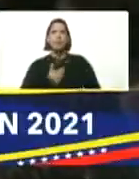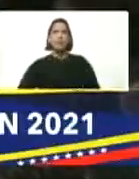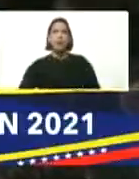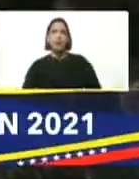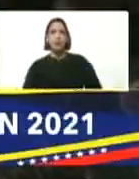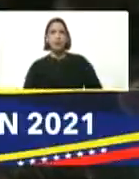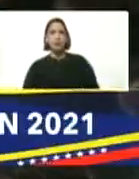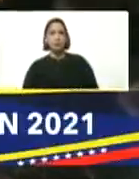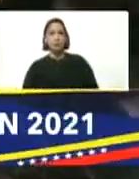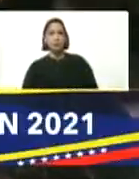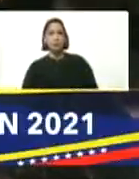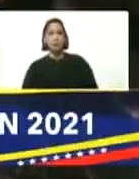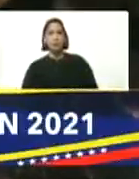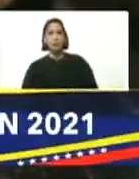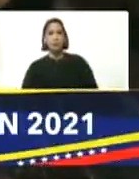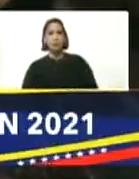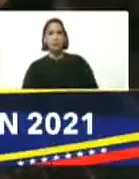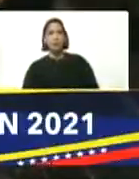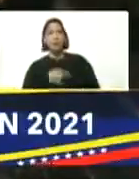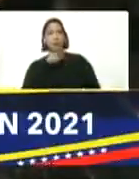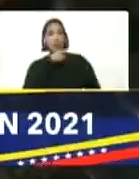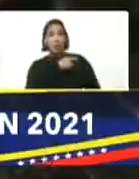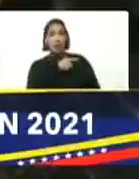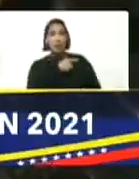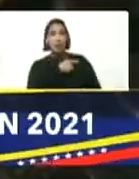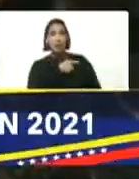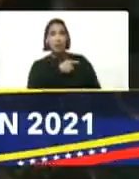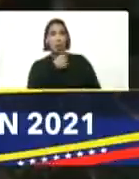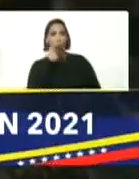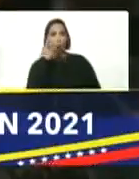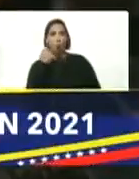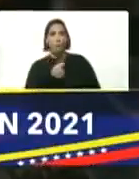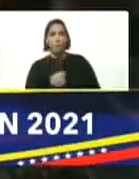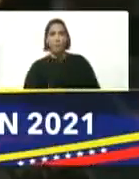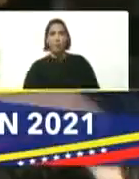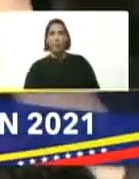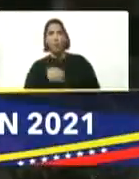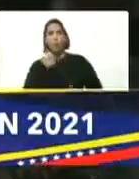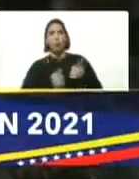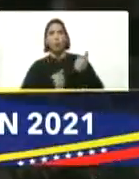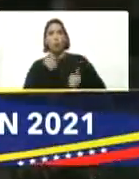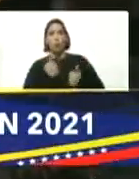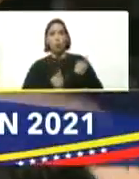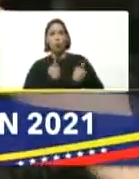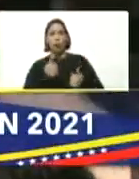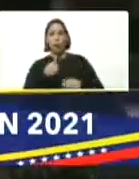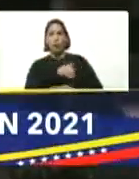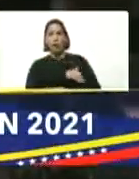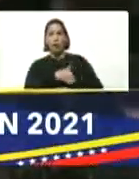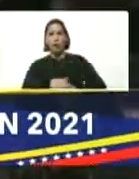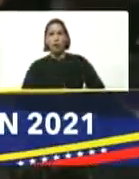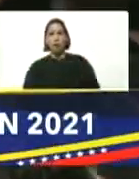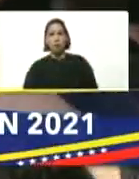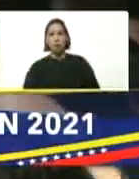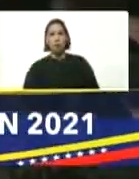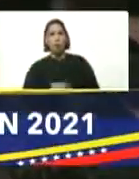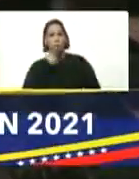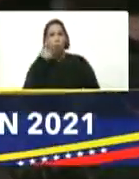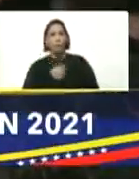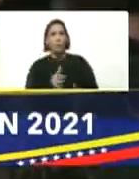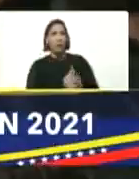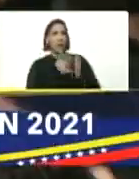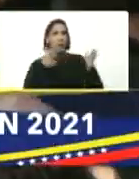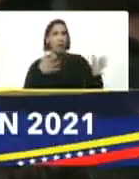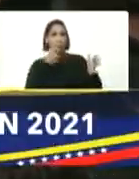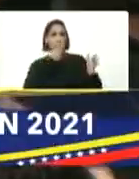que para él es un hombre para el cual la calle es una mosca, es un hombre grande, y él nos